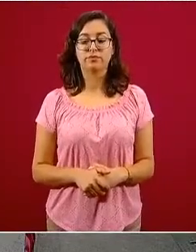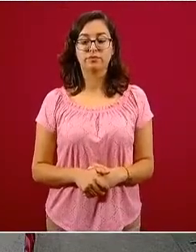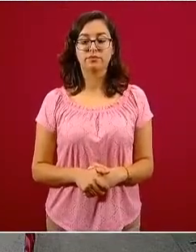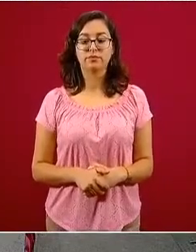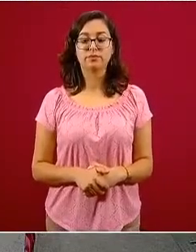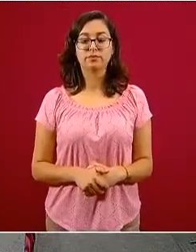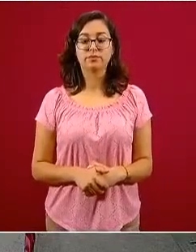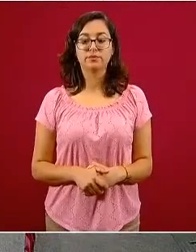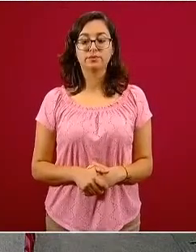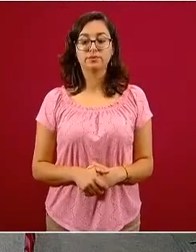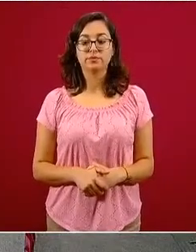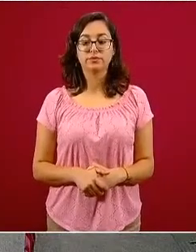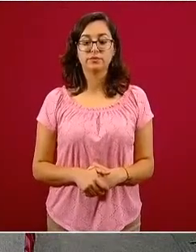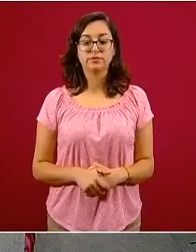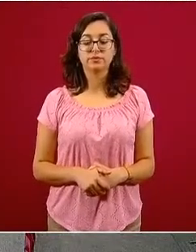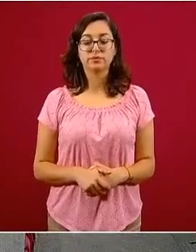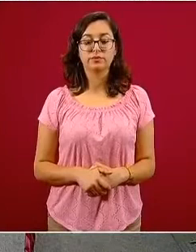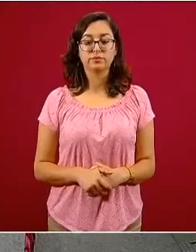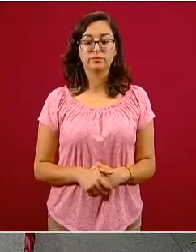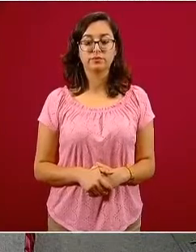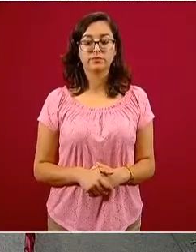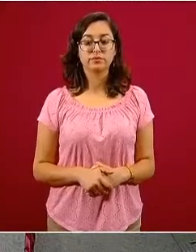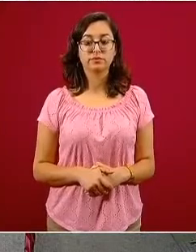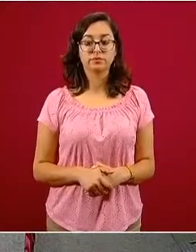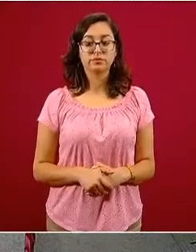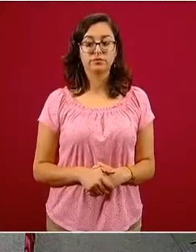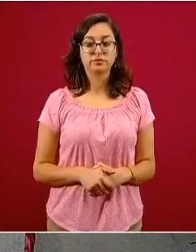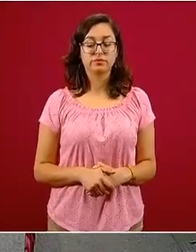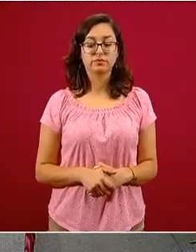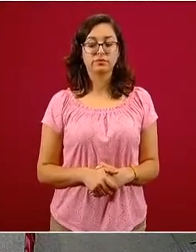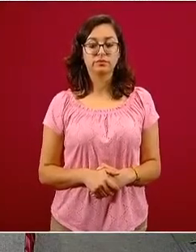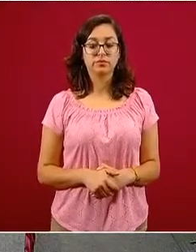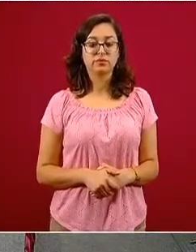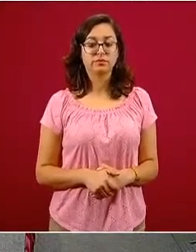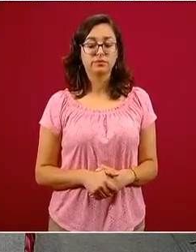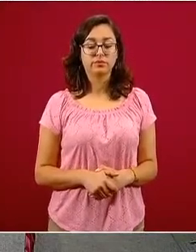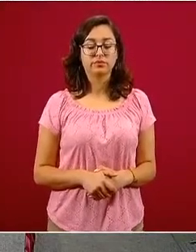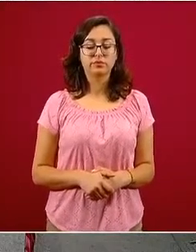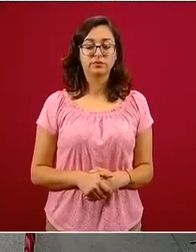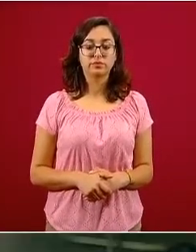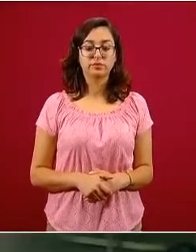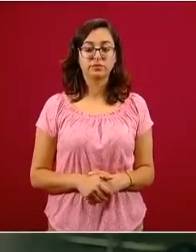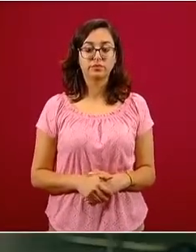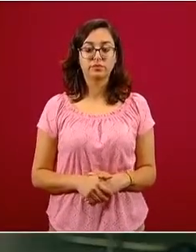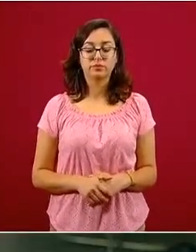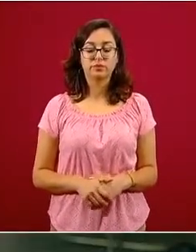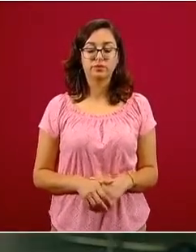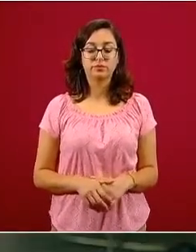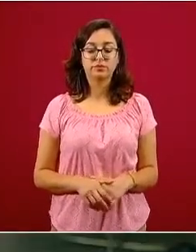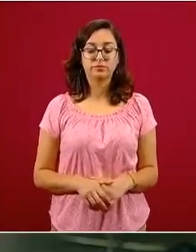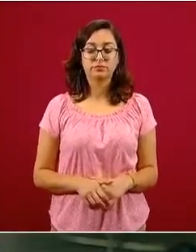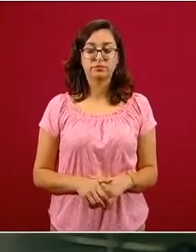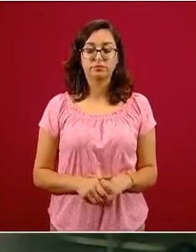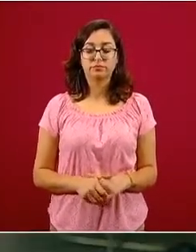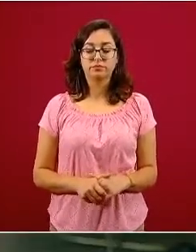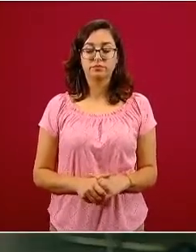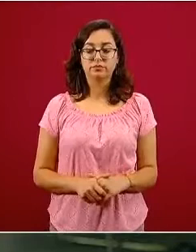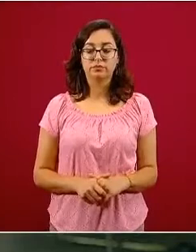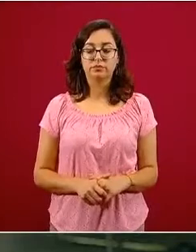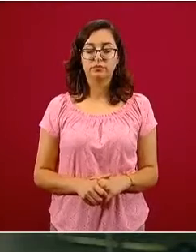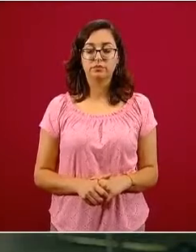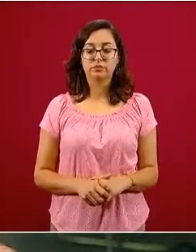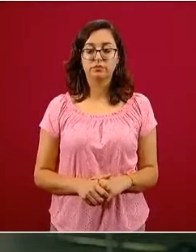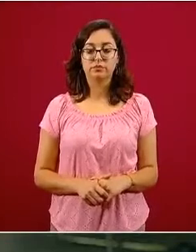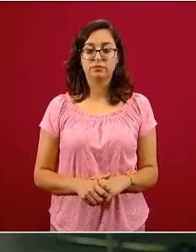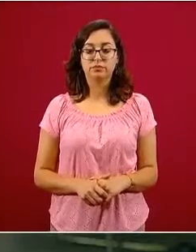poder, que tienen corruptelas, que tienen venta de plazas y que seguramente el empuje del gobierno federal puede ayudar a que